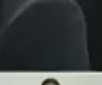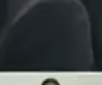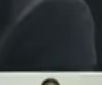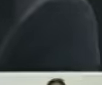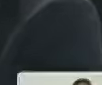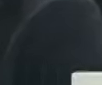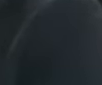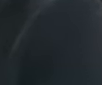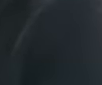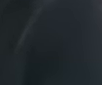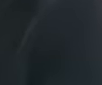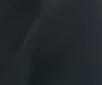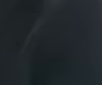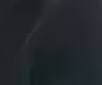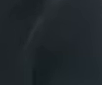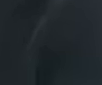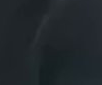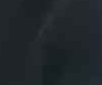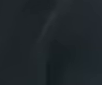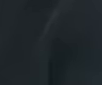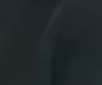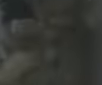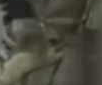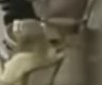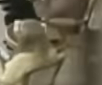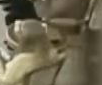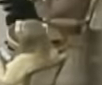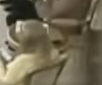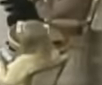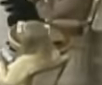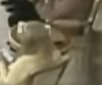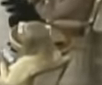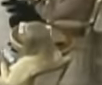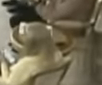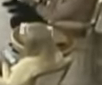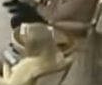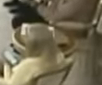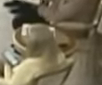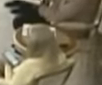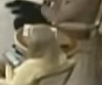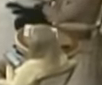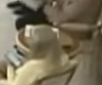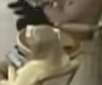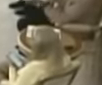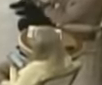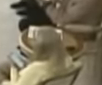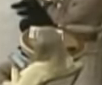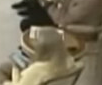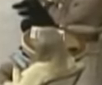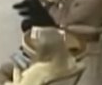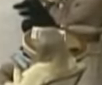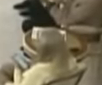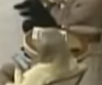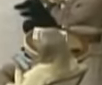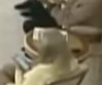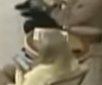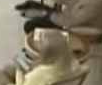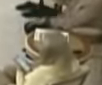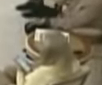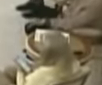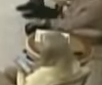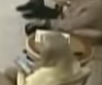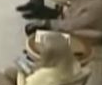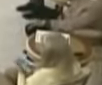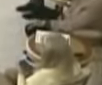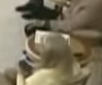Señoras y señores, así concluye este encuentro con líderes y lideresas de la oposición independiente